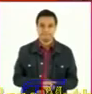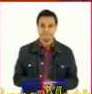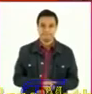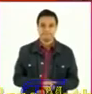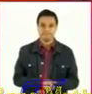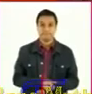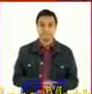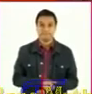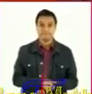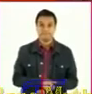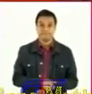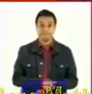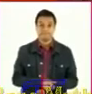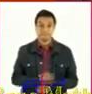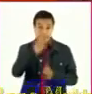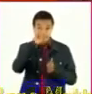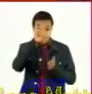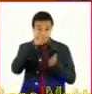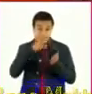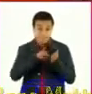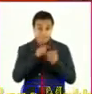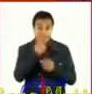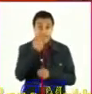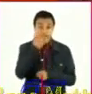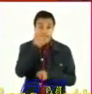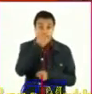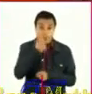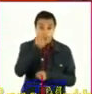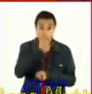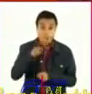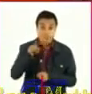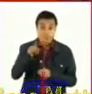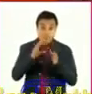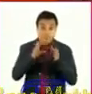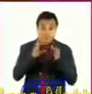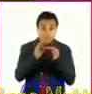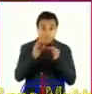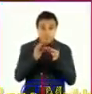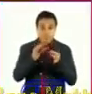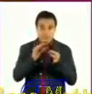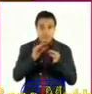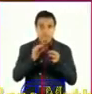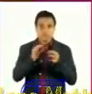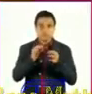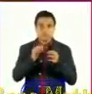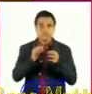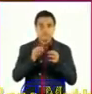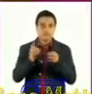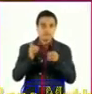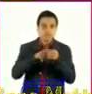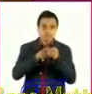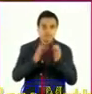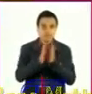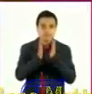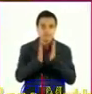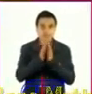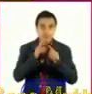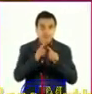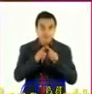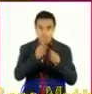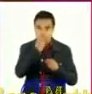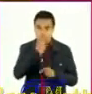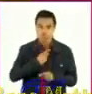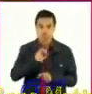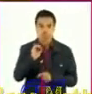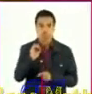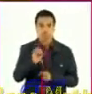Es que creo que nuestra estudiante no nos comentó nada sobre quiénes participarán. Uy, creo que yo